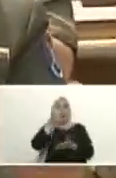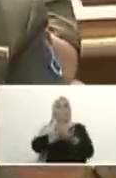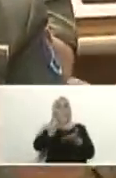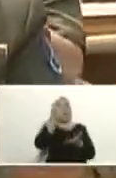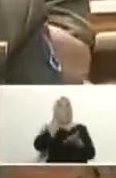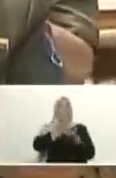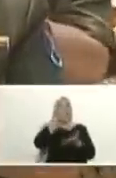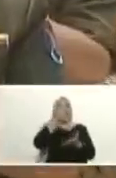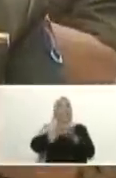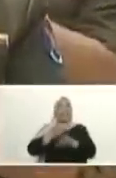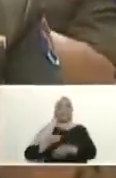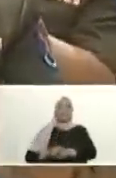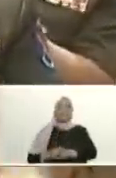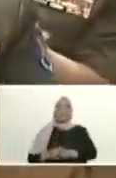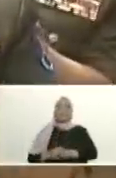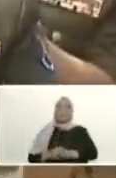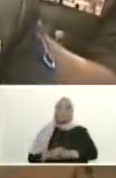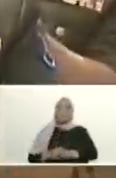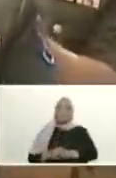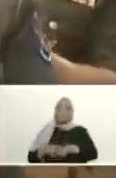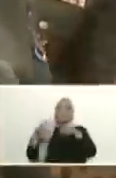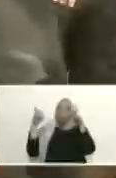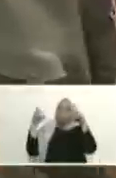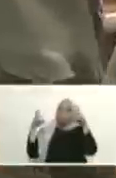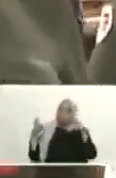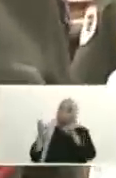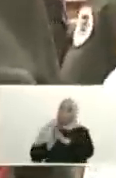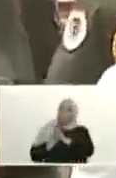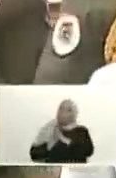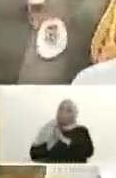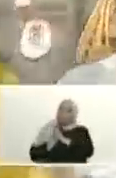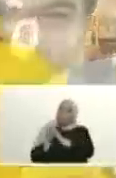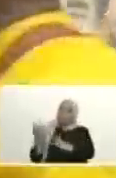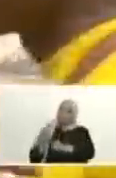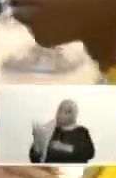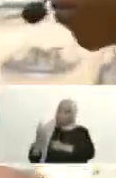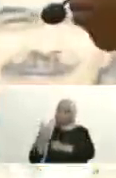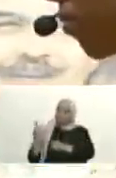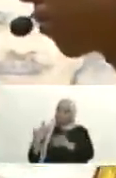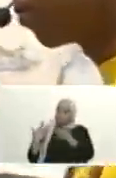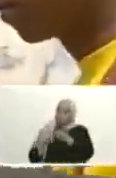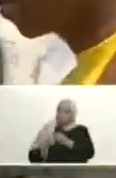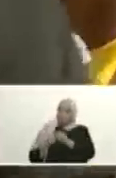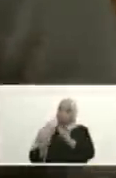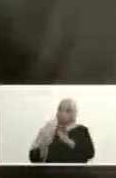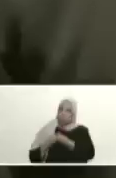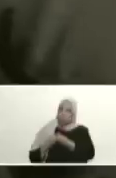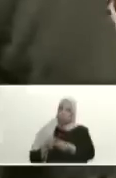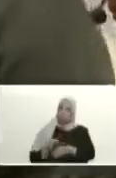comandante en jefe. Excelente. Voy a tomar una foto. Por supuesto, mi comandante en jefe.